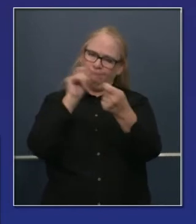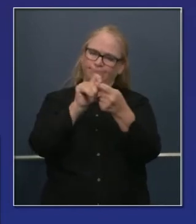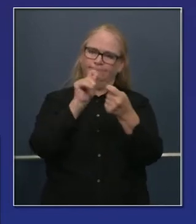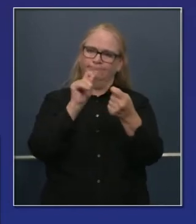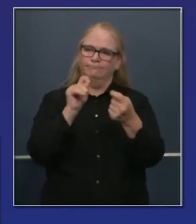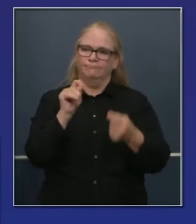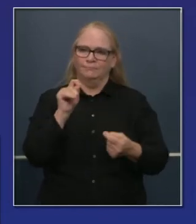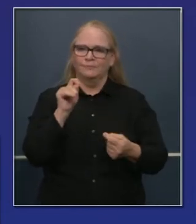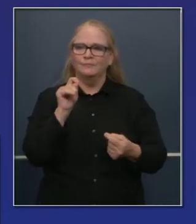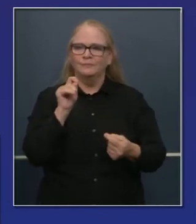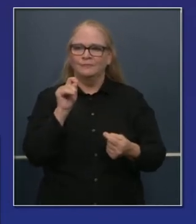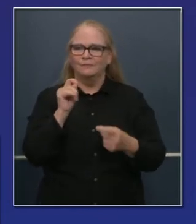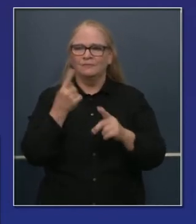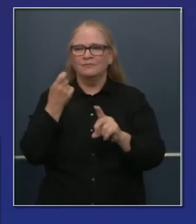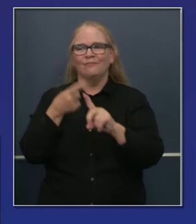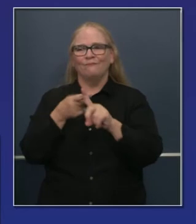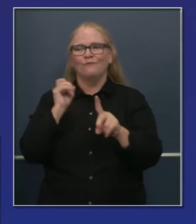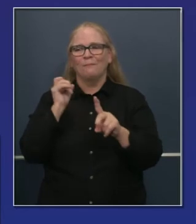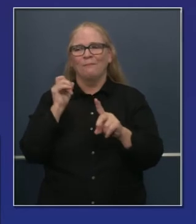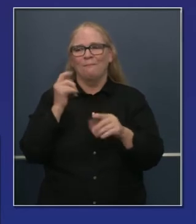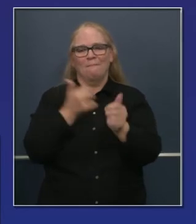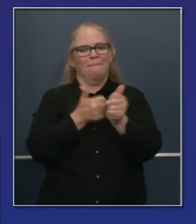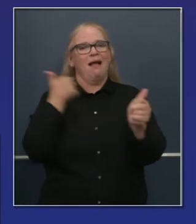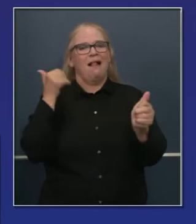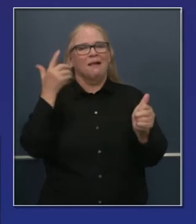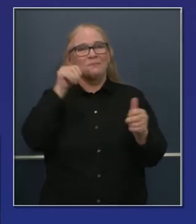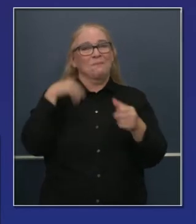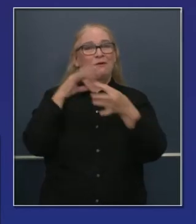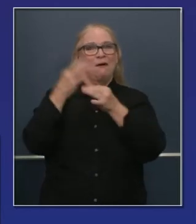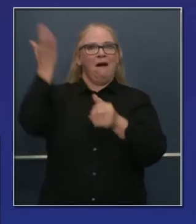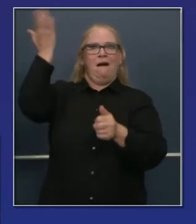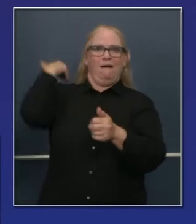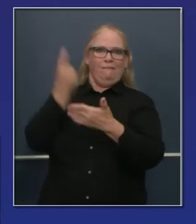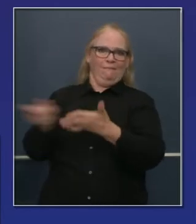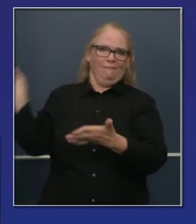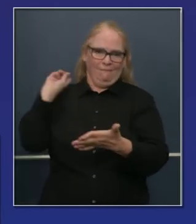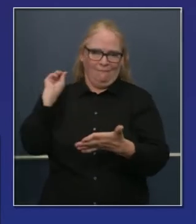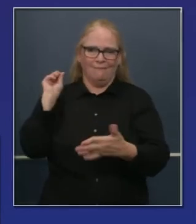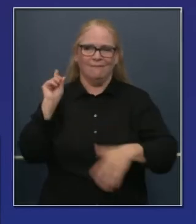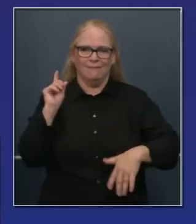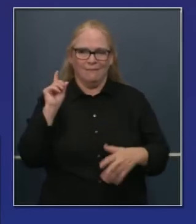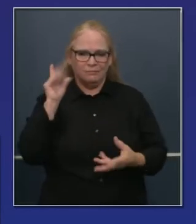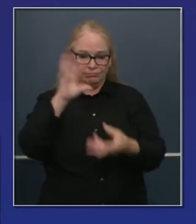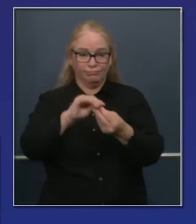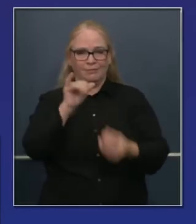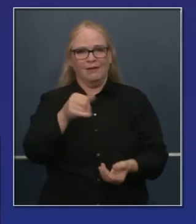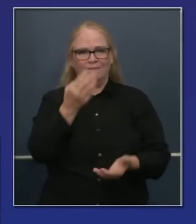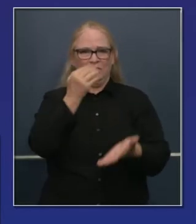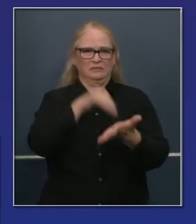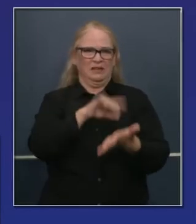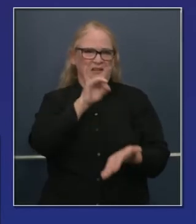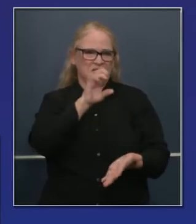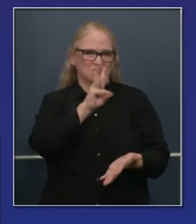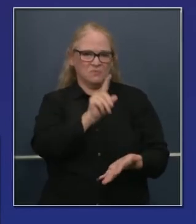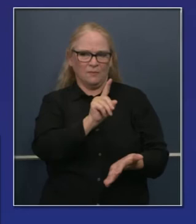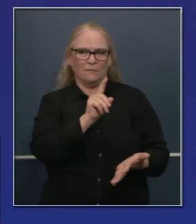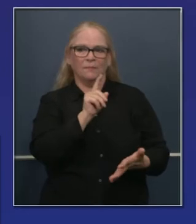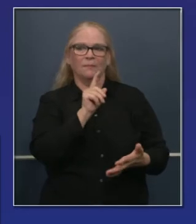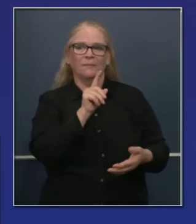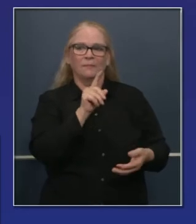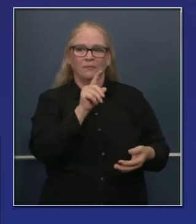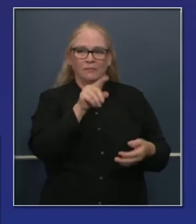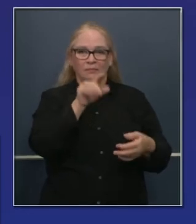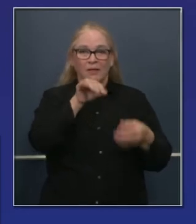que han sido analizados y están al día después de ser retraso de casos de la semana pasada las cifras